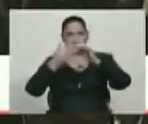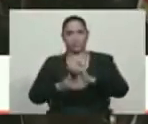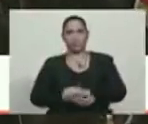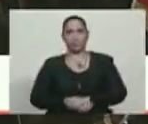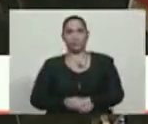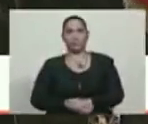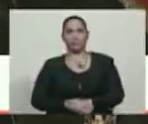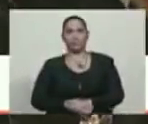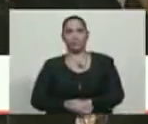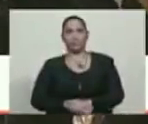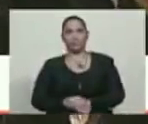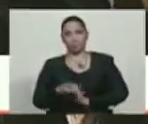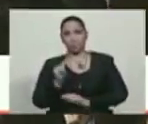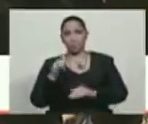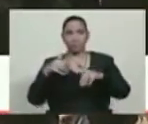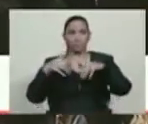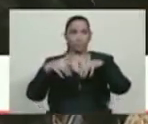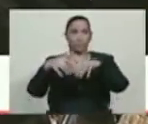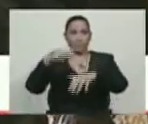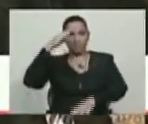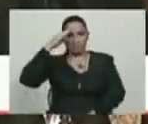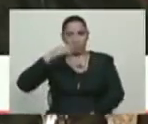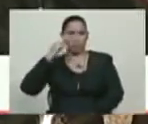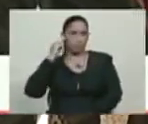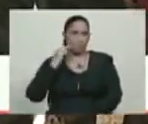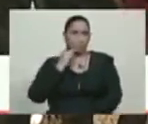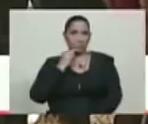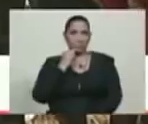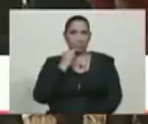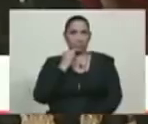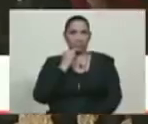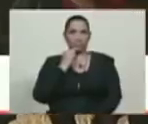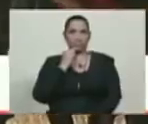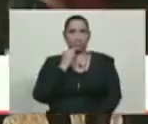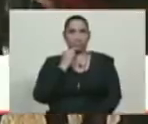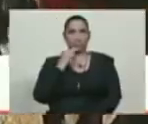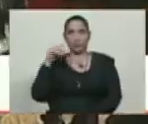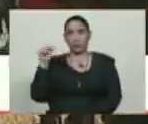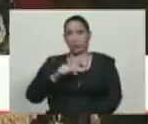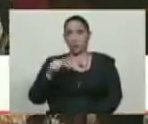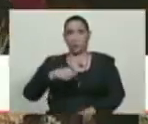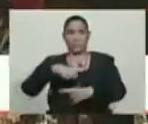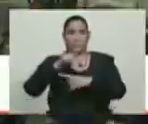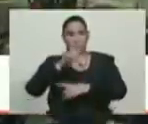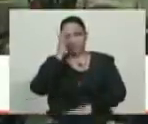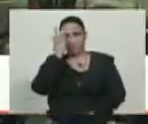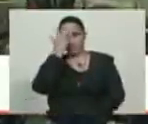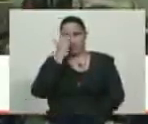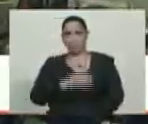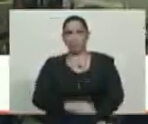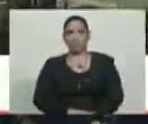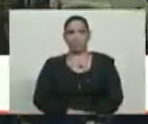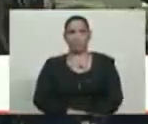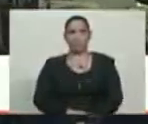Estamos en una marcha, sí, militar, bolivariana. Hoy, 1 de febrero, día en que